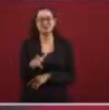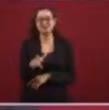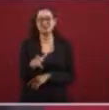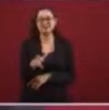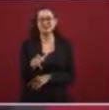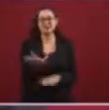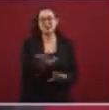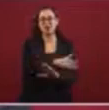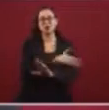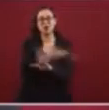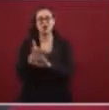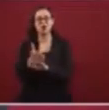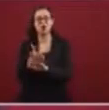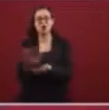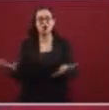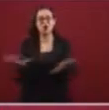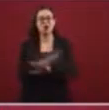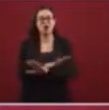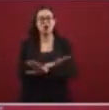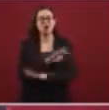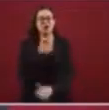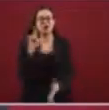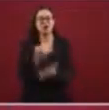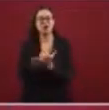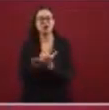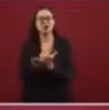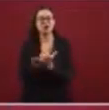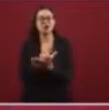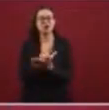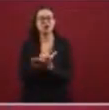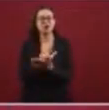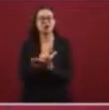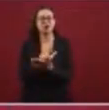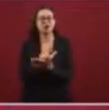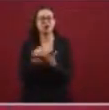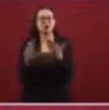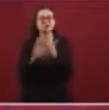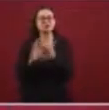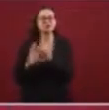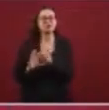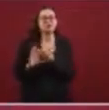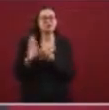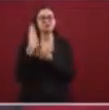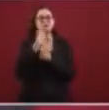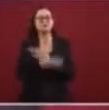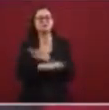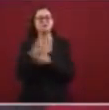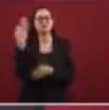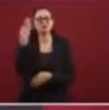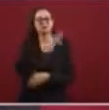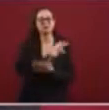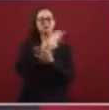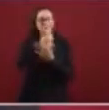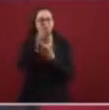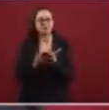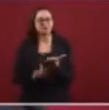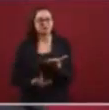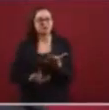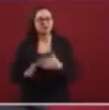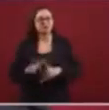a la reforma para combatir la falsificación de facturas.